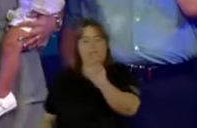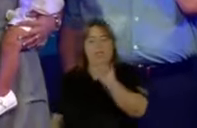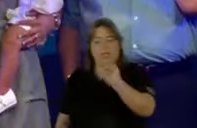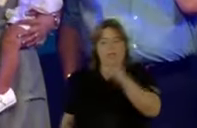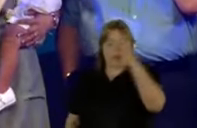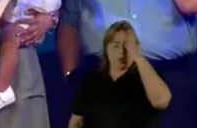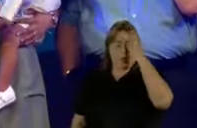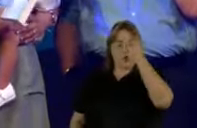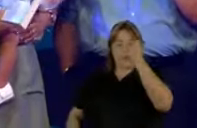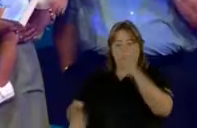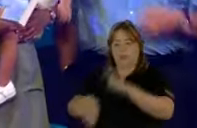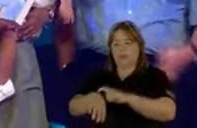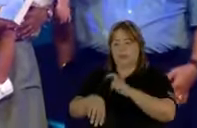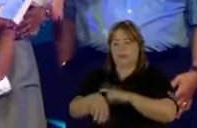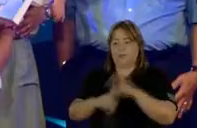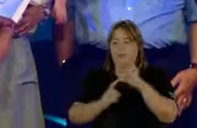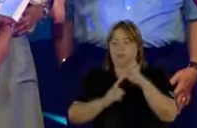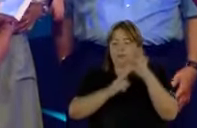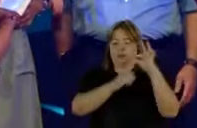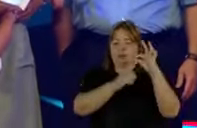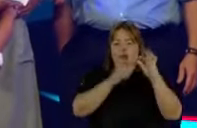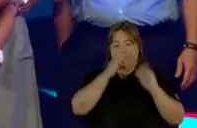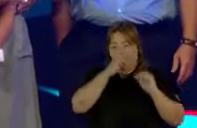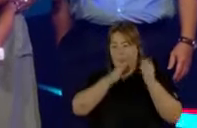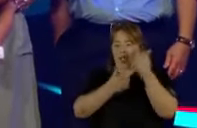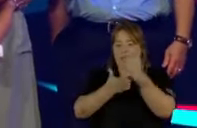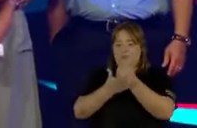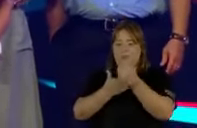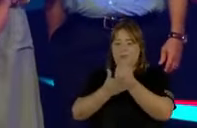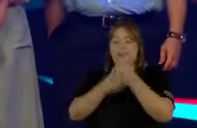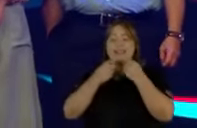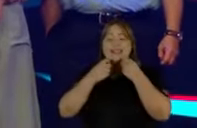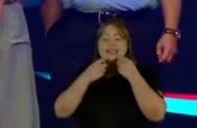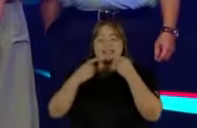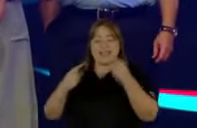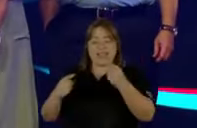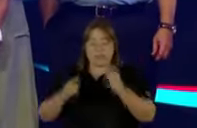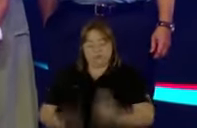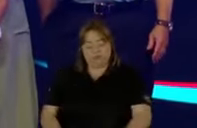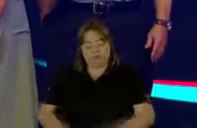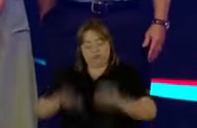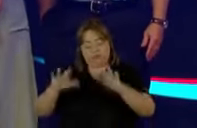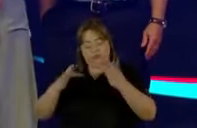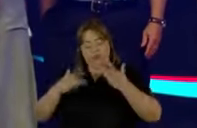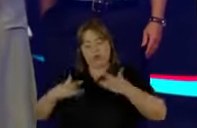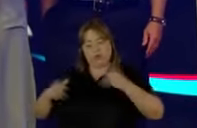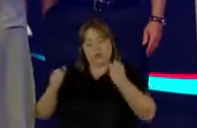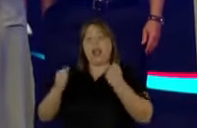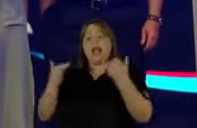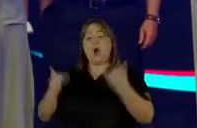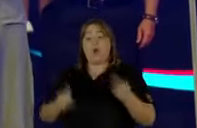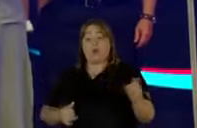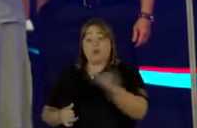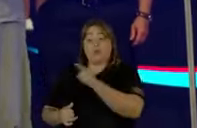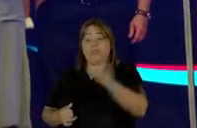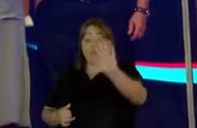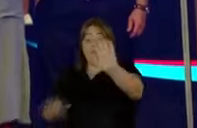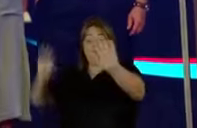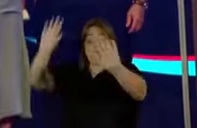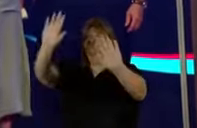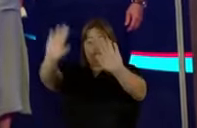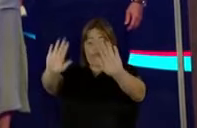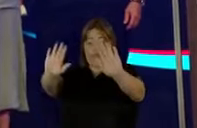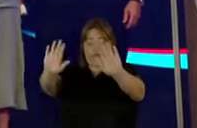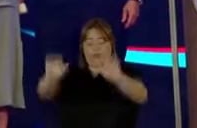este momento tan especial. Amén. Declaramos que crece sano. Extienda sus manos hacia acá. Que